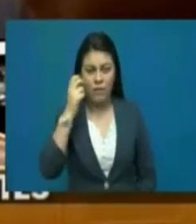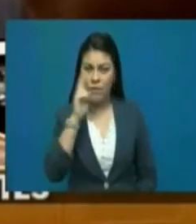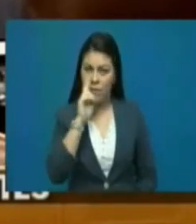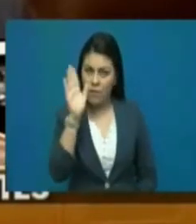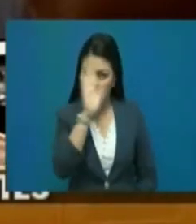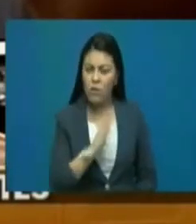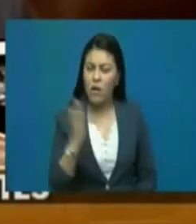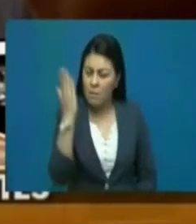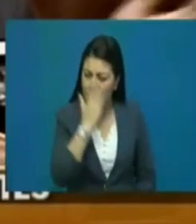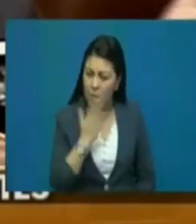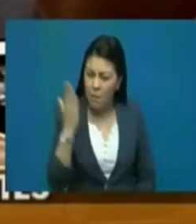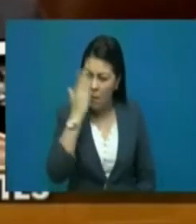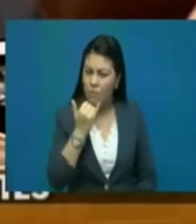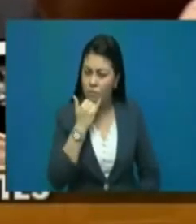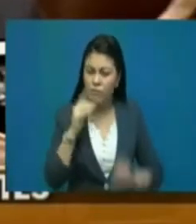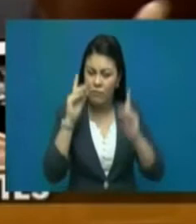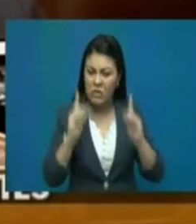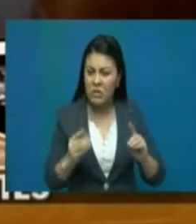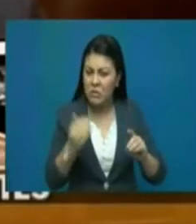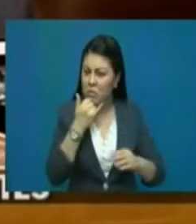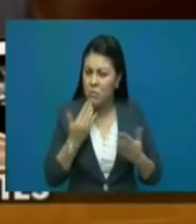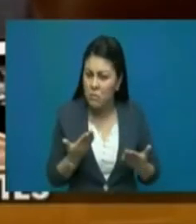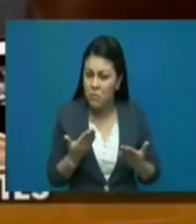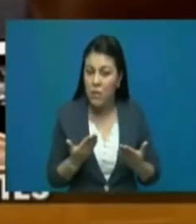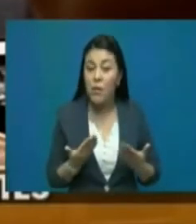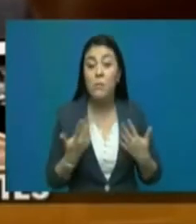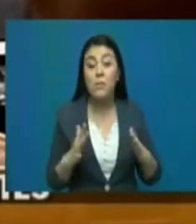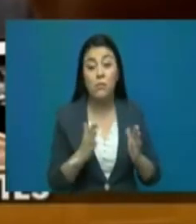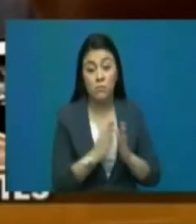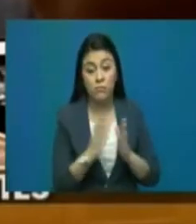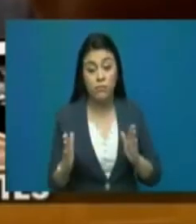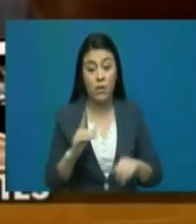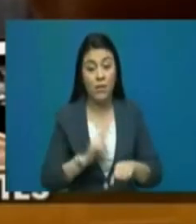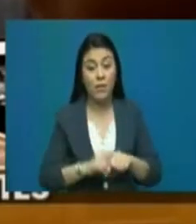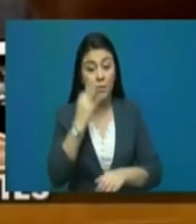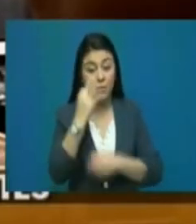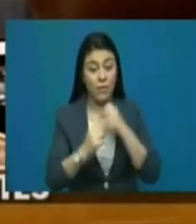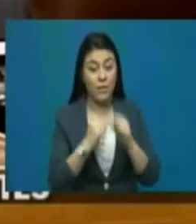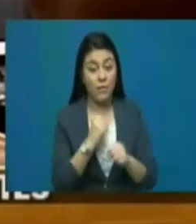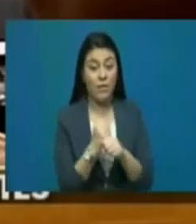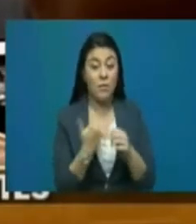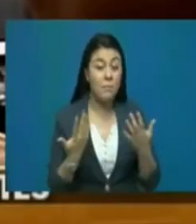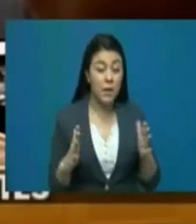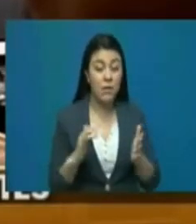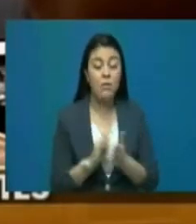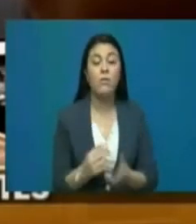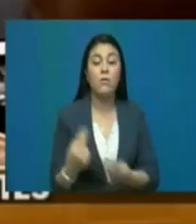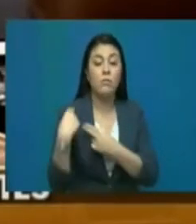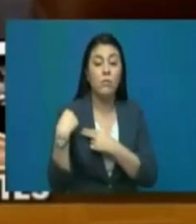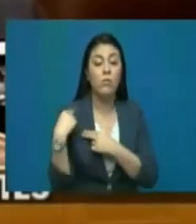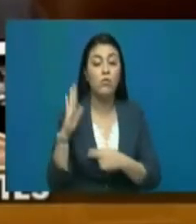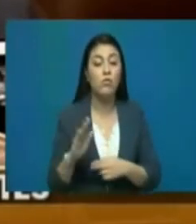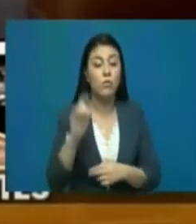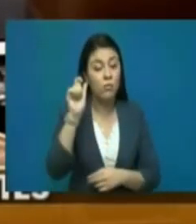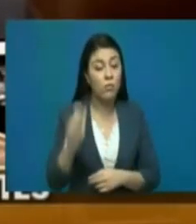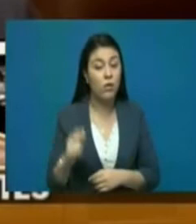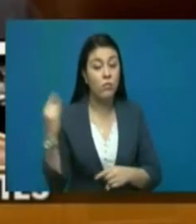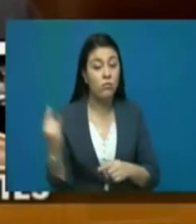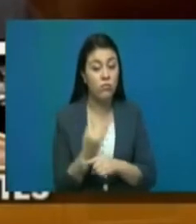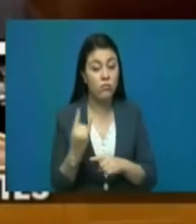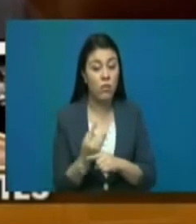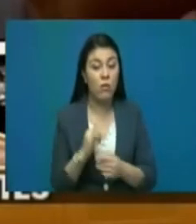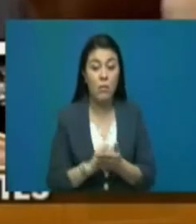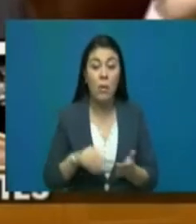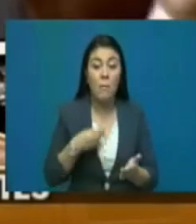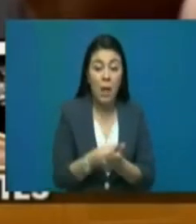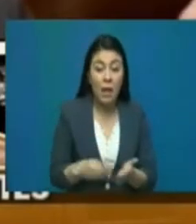decisión porque prácticamente es diferir a 3 años a cargo de los usuarios el pago de estas